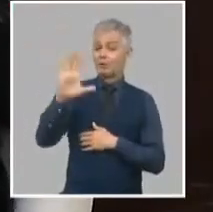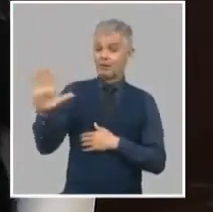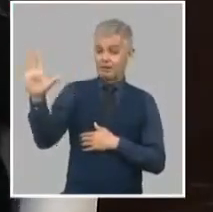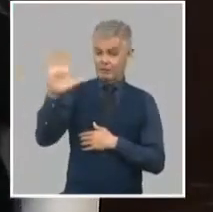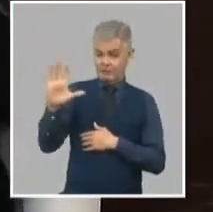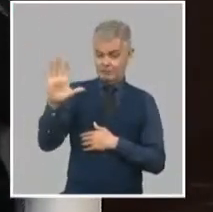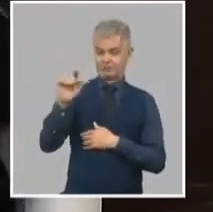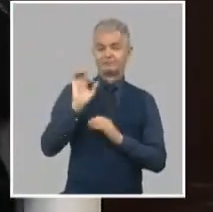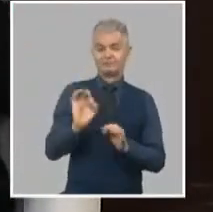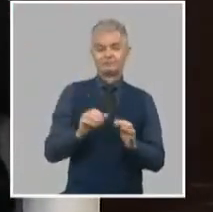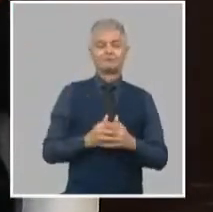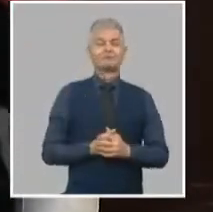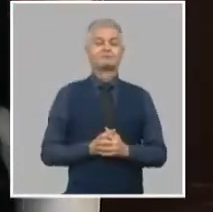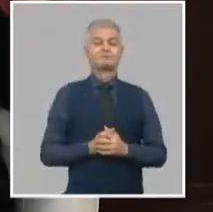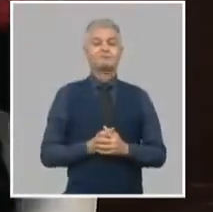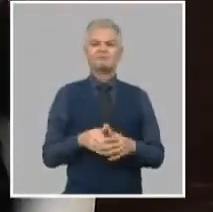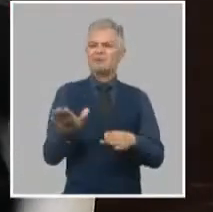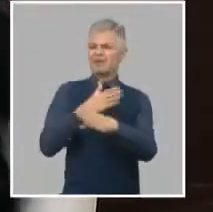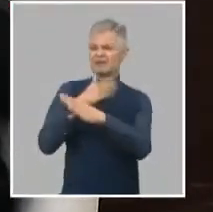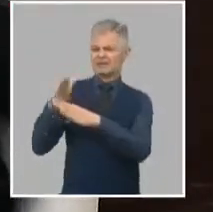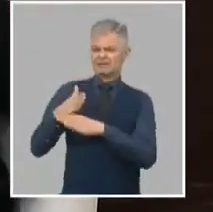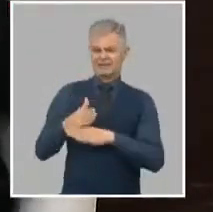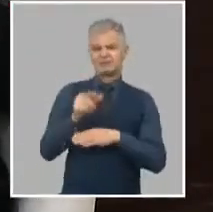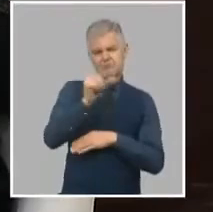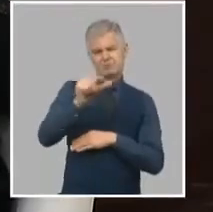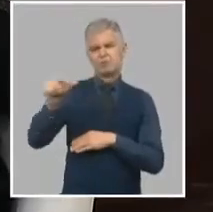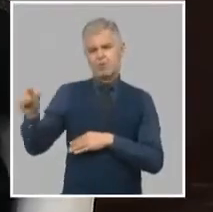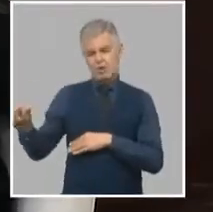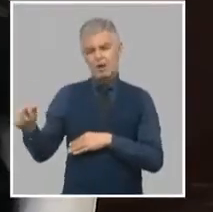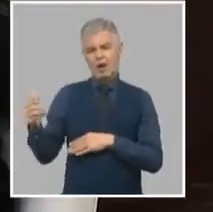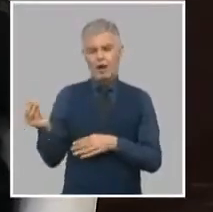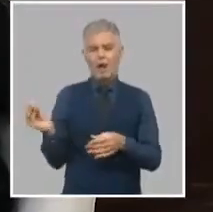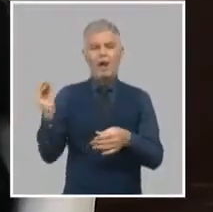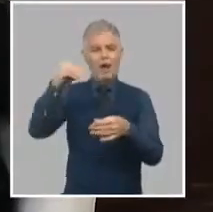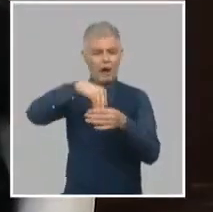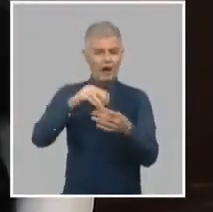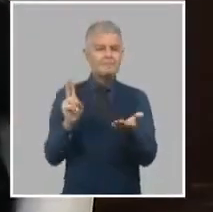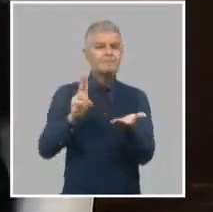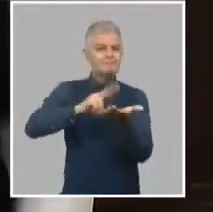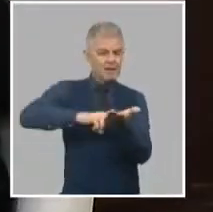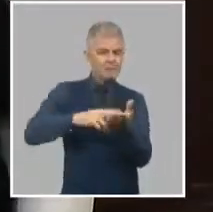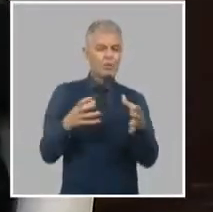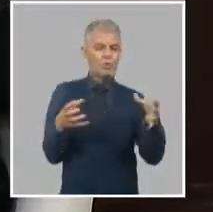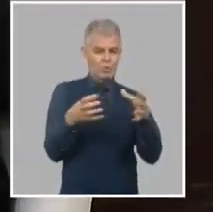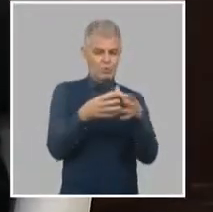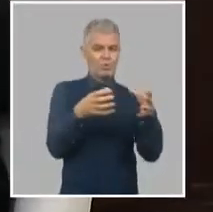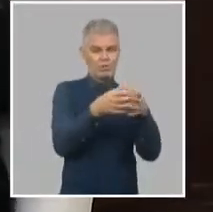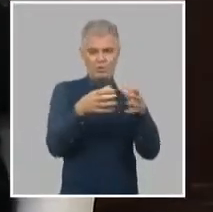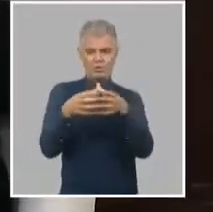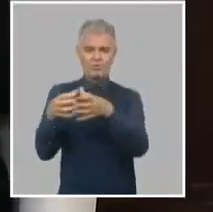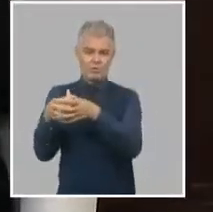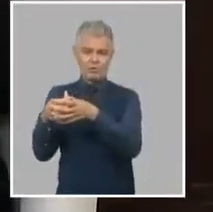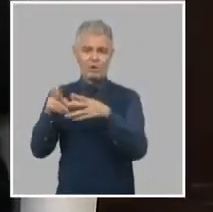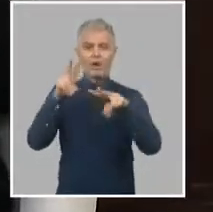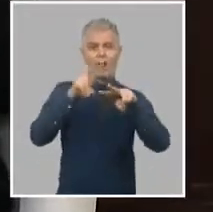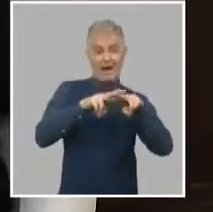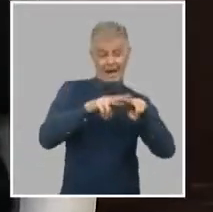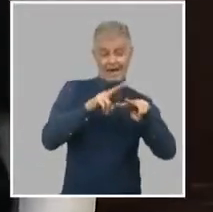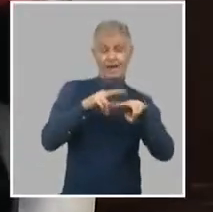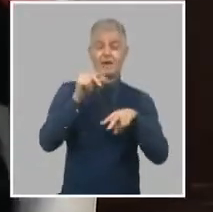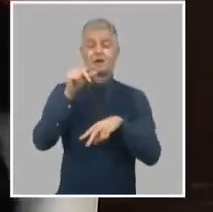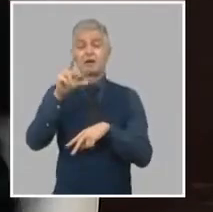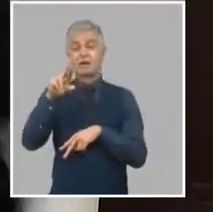la COVID-19. Han sido varios los compañeros que han integrado, miles los que han integrado las brigadas del contingente Henry